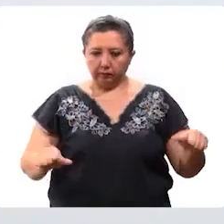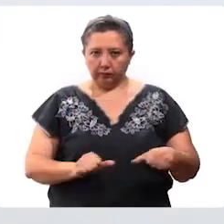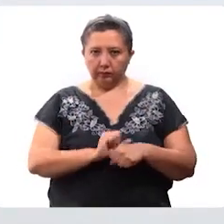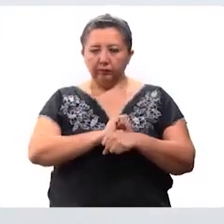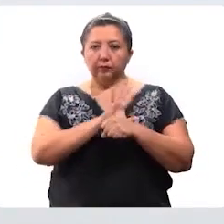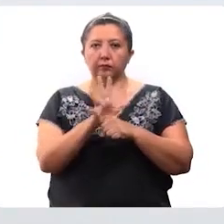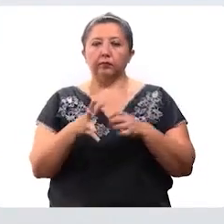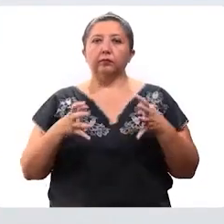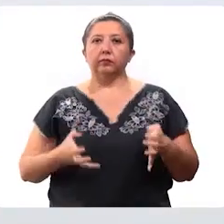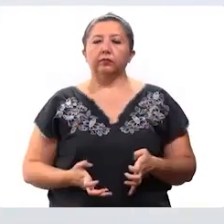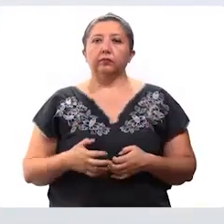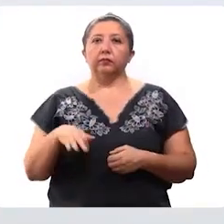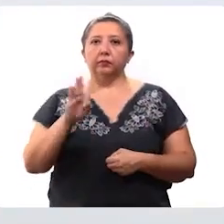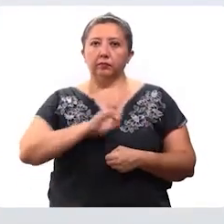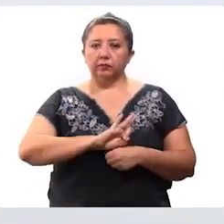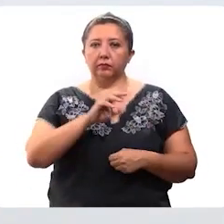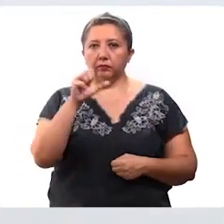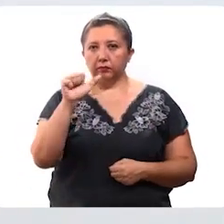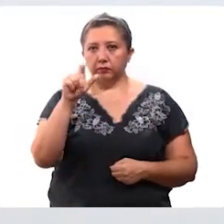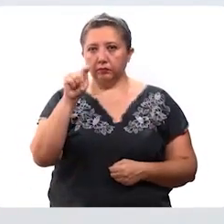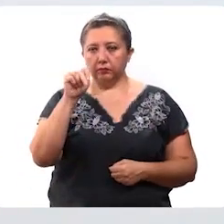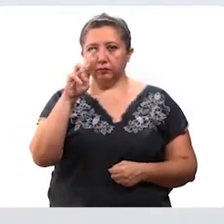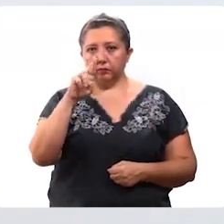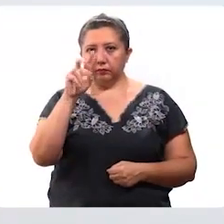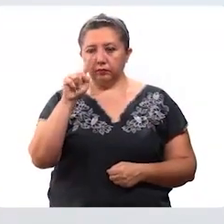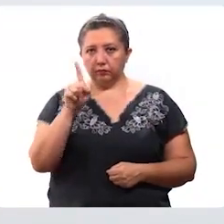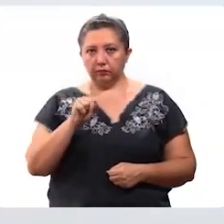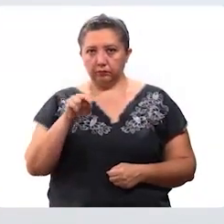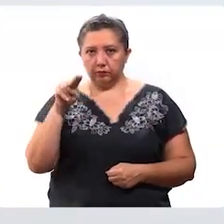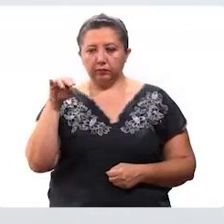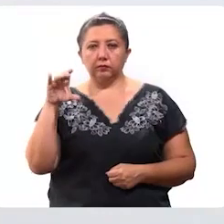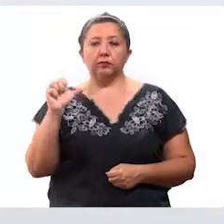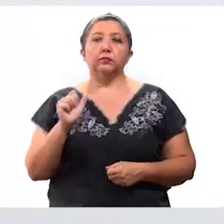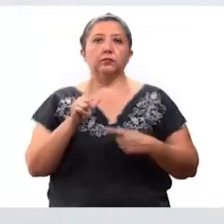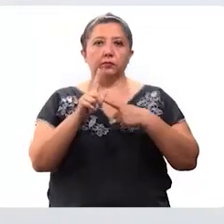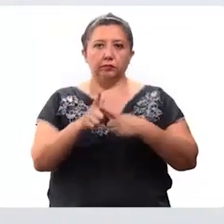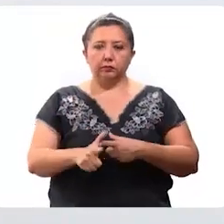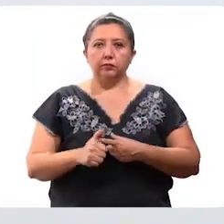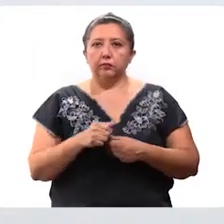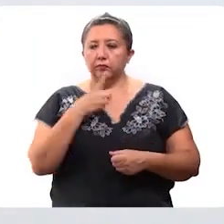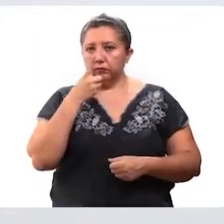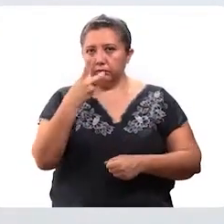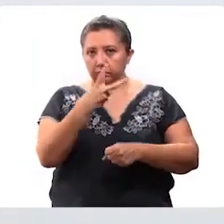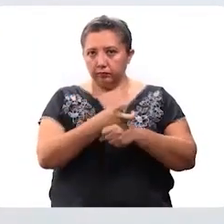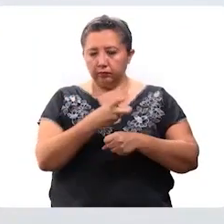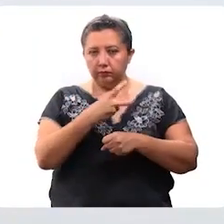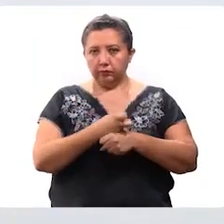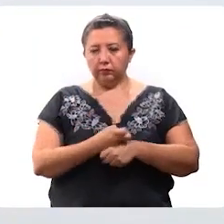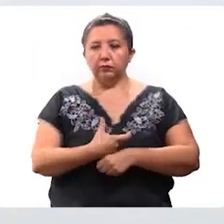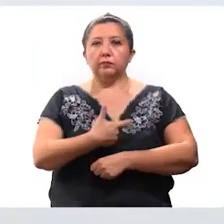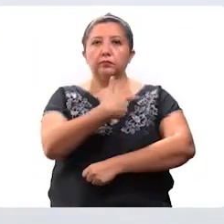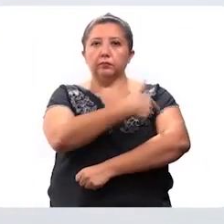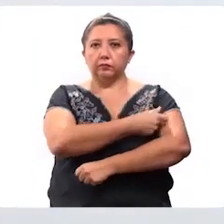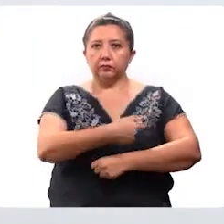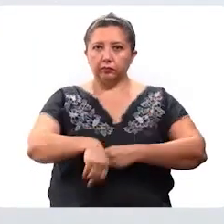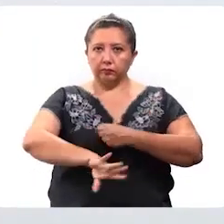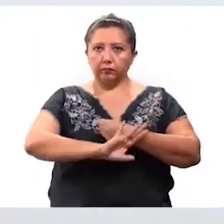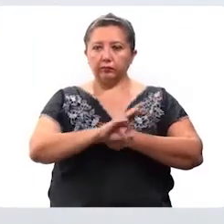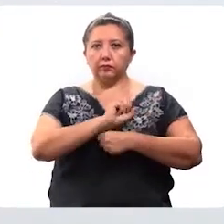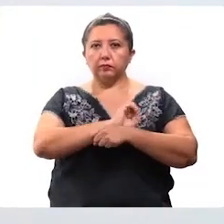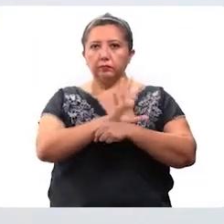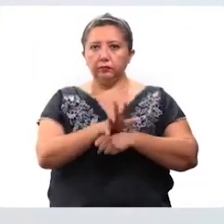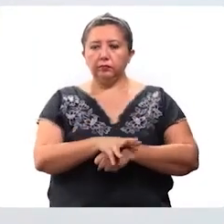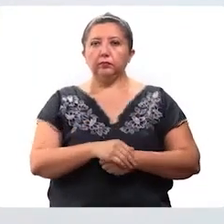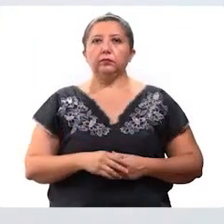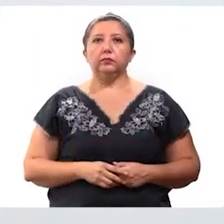COVID pertenecen a la farmacéutica AstraZeneca. También continúa la aplicación de la segunda dosis de vacuna contra el